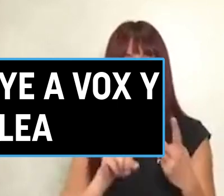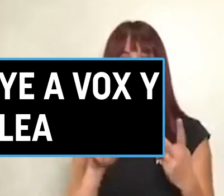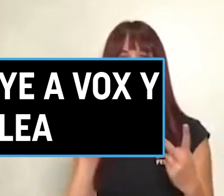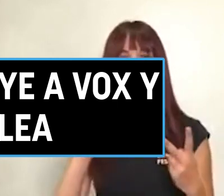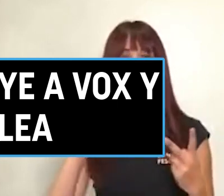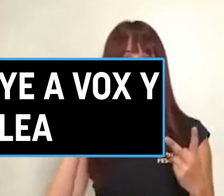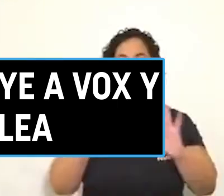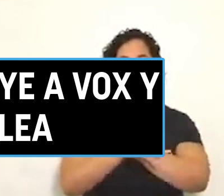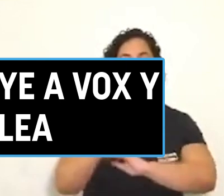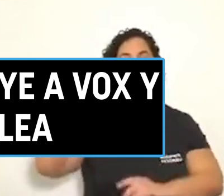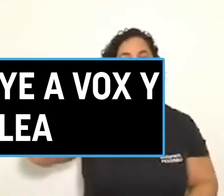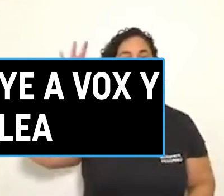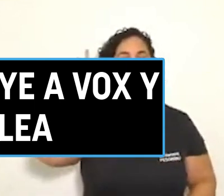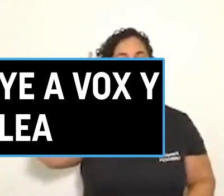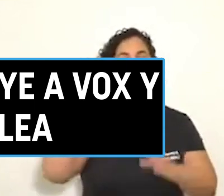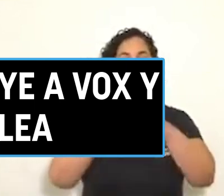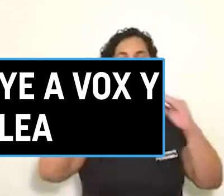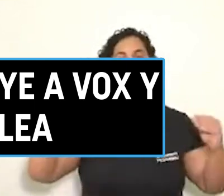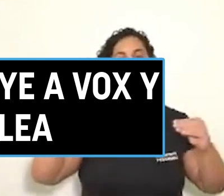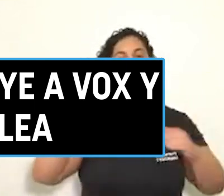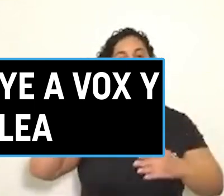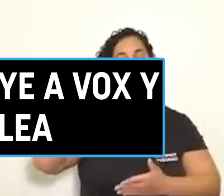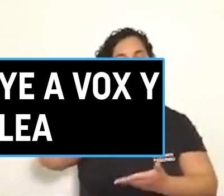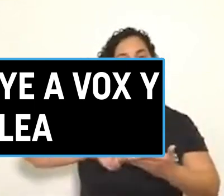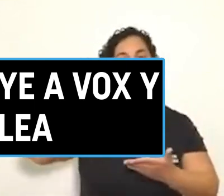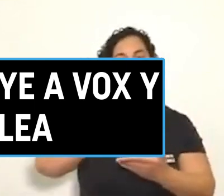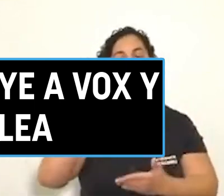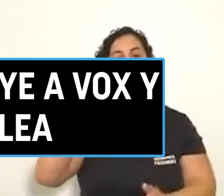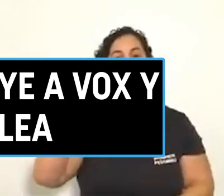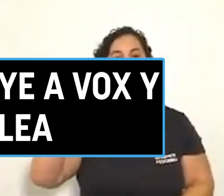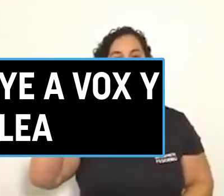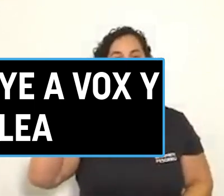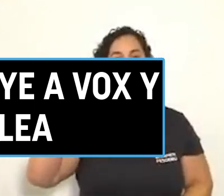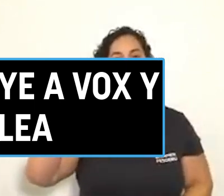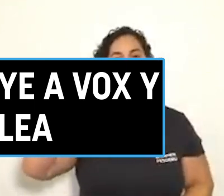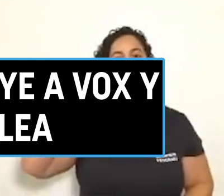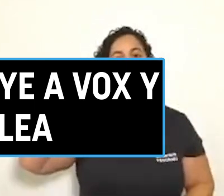y doña Virginia Lopo. Presidenta de la Asamblea Regional, doña Visitación Martínez.